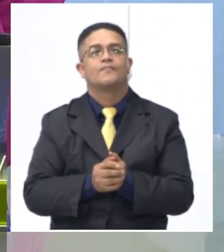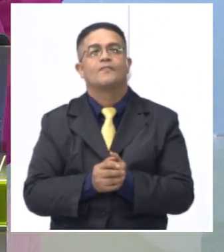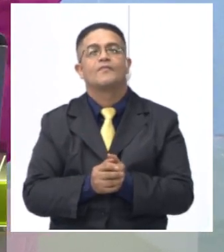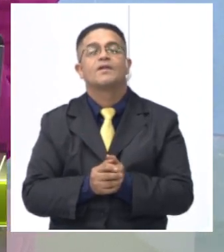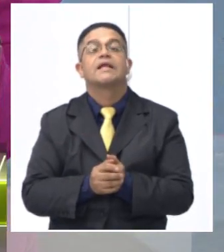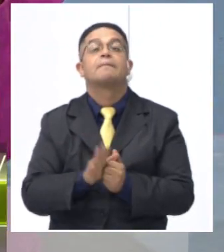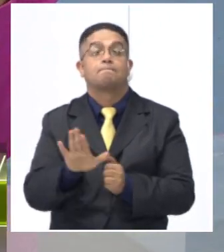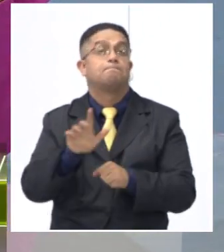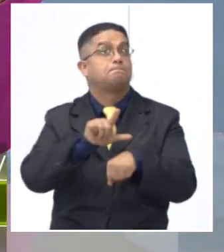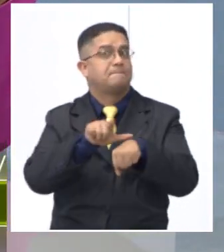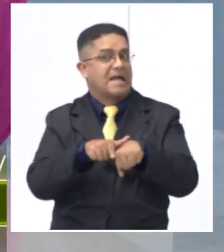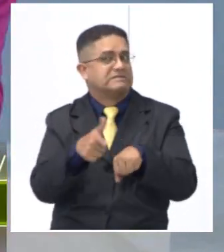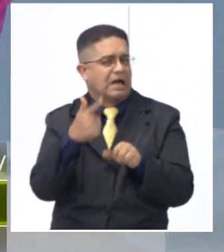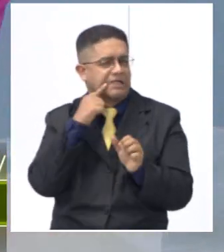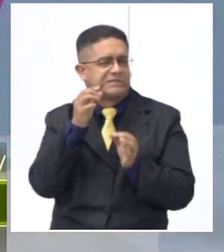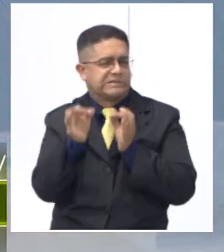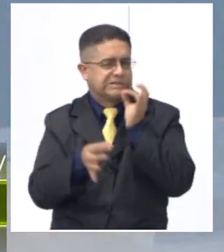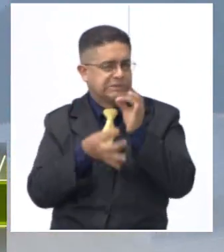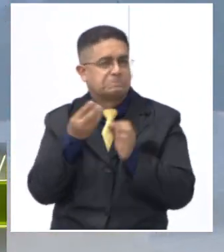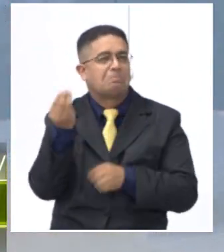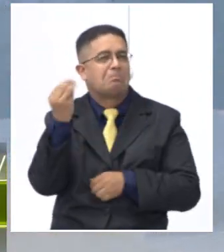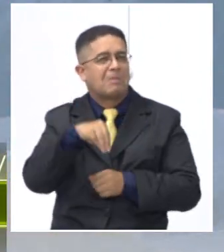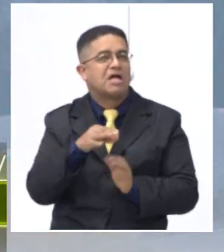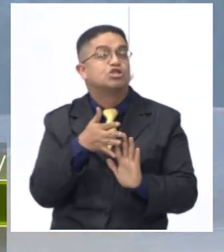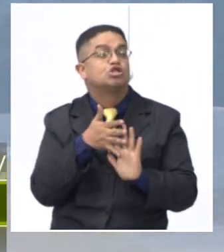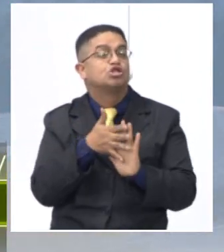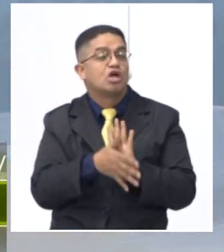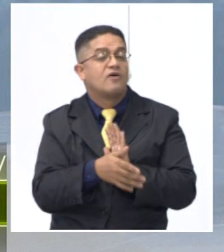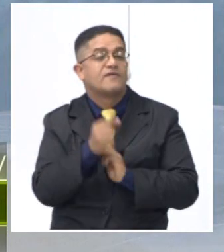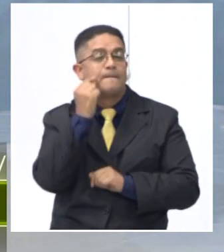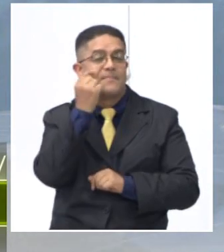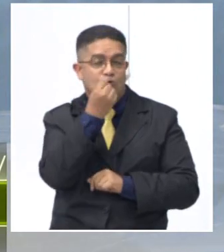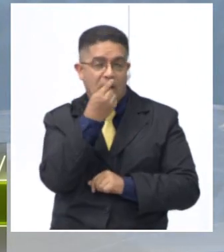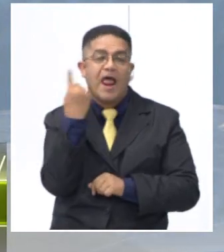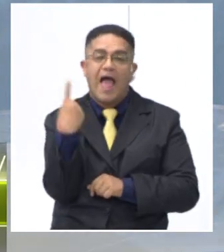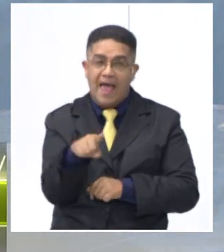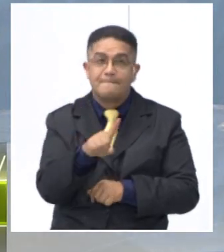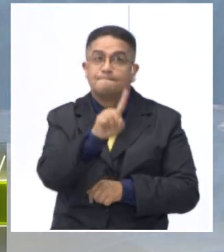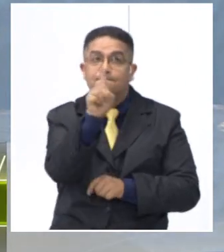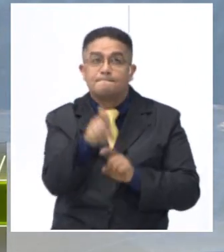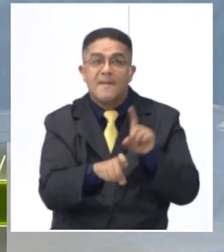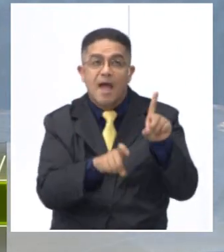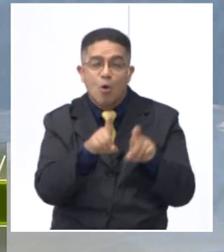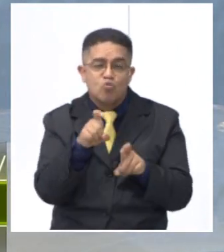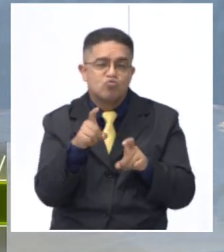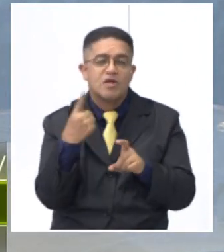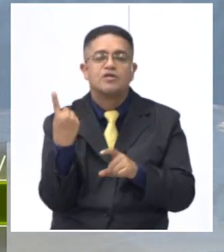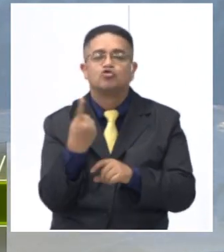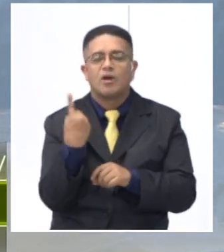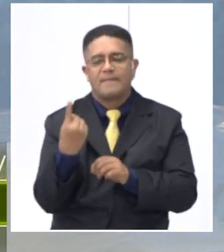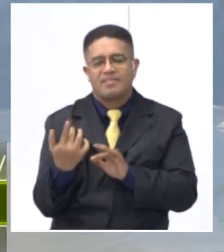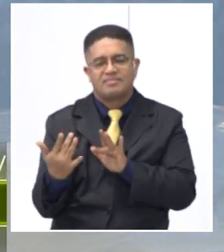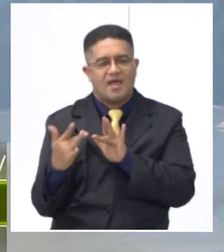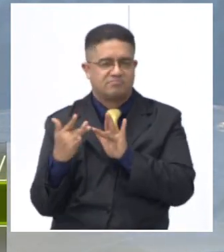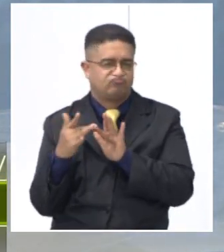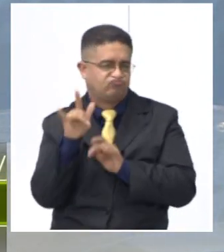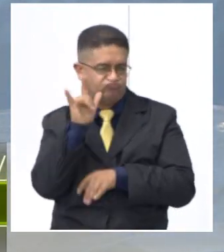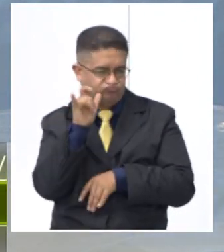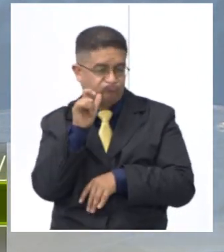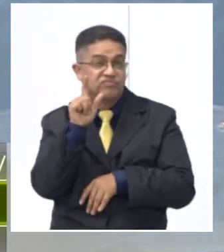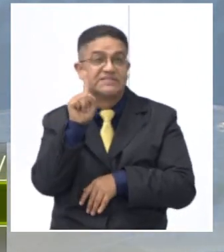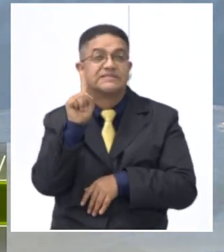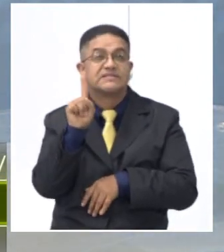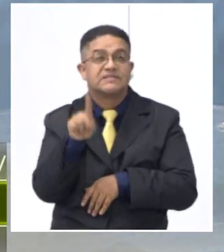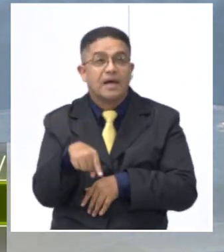y al regreso seguimos hablando sobre la viruela. Incluso tenemos preguntas que nos ha llegado en la audiencia, no solamente en redes sociales, sino también